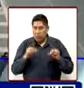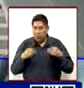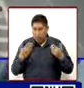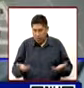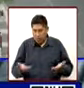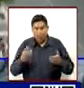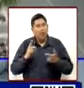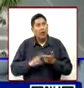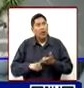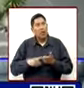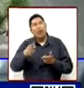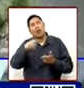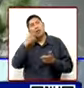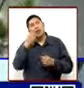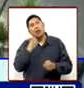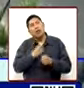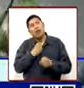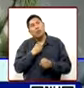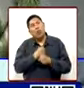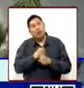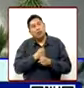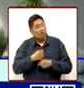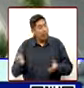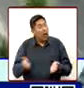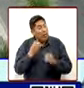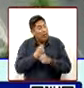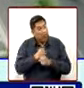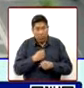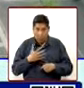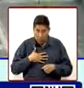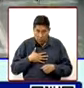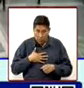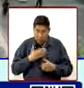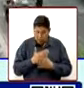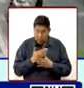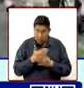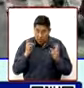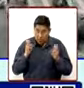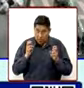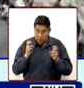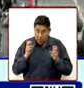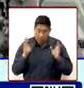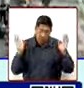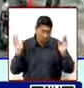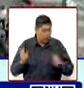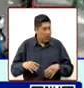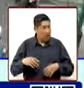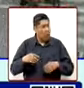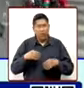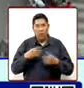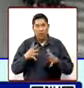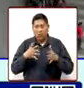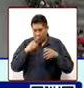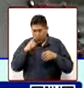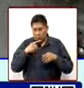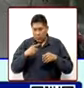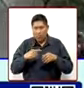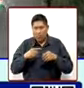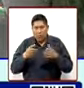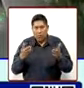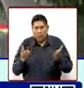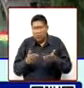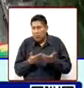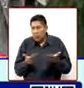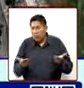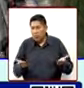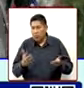hay. Decirle que trabaje no es acoso laboral, ¿no? Dice que no haya injerencia en los sindicatos. ¿Cómo nos